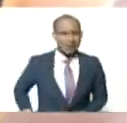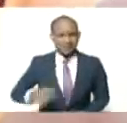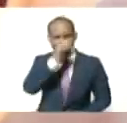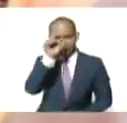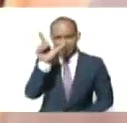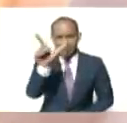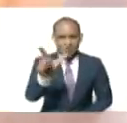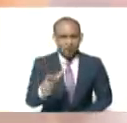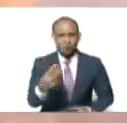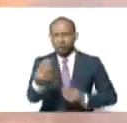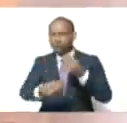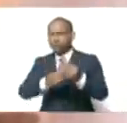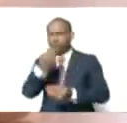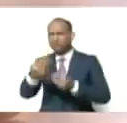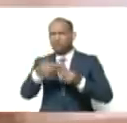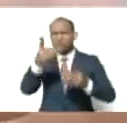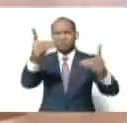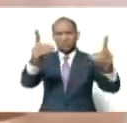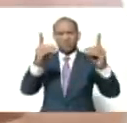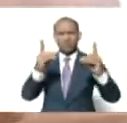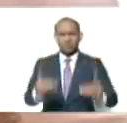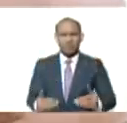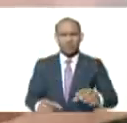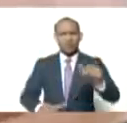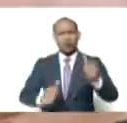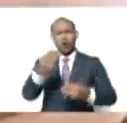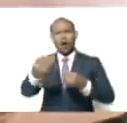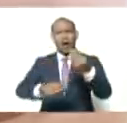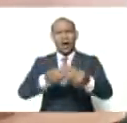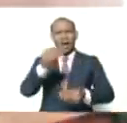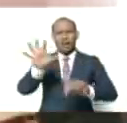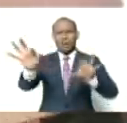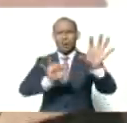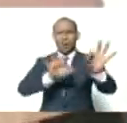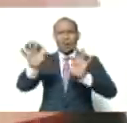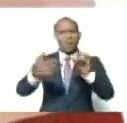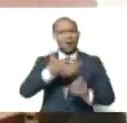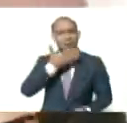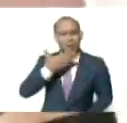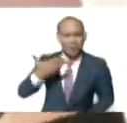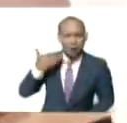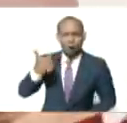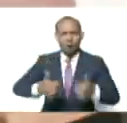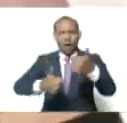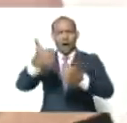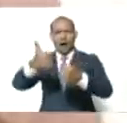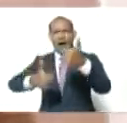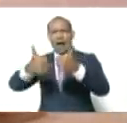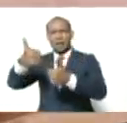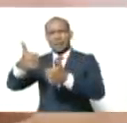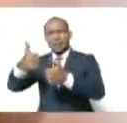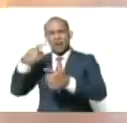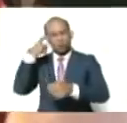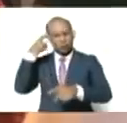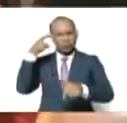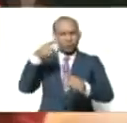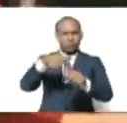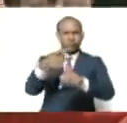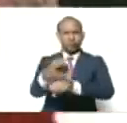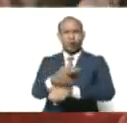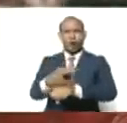partido para que decida y ejecute la selección de los mejores candidatas y las mejores